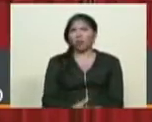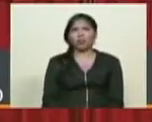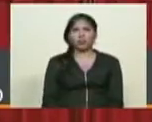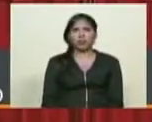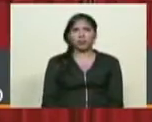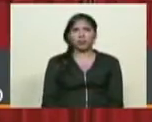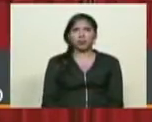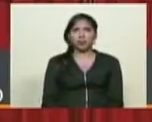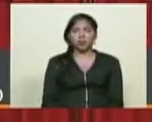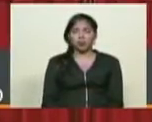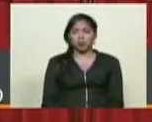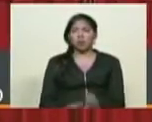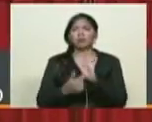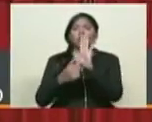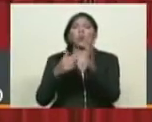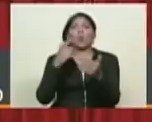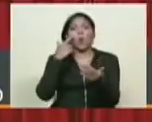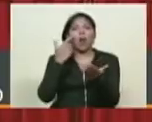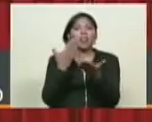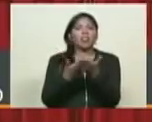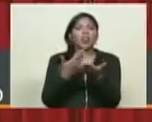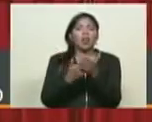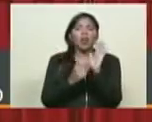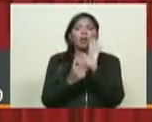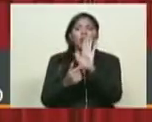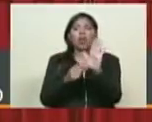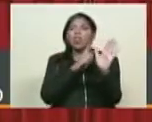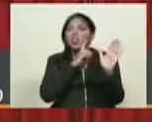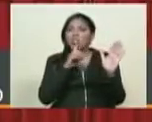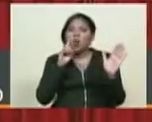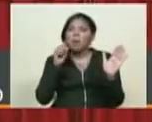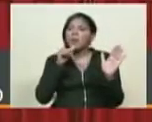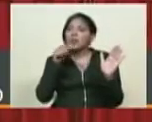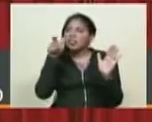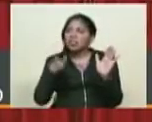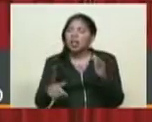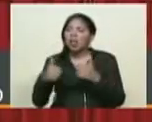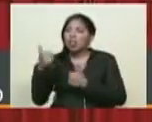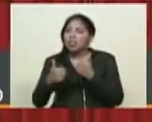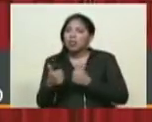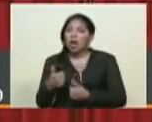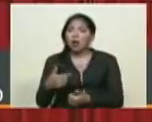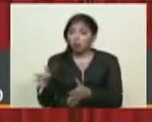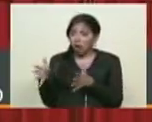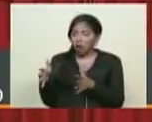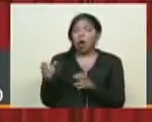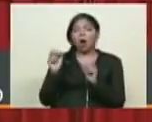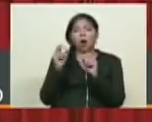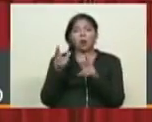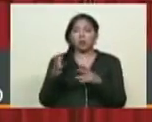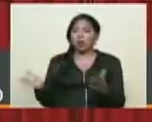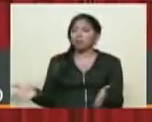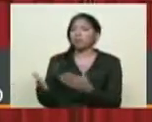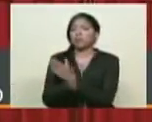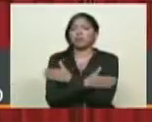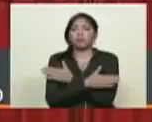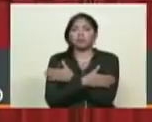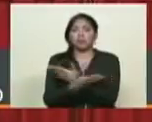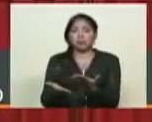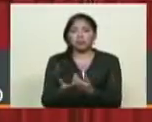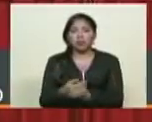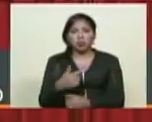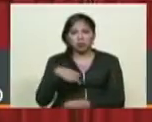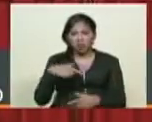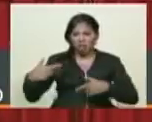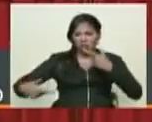presenten su nombre y su candidato. Y el que tenga, crea que tenga fuerza, se midió y listo. Y si gana, lo felicitamos y vamos a seguir empujando por la revolución. Nosotros vamos a pelear con